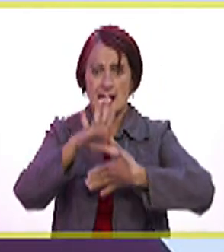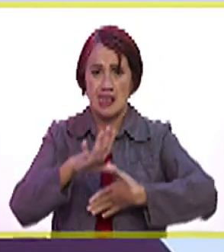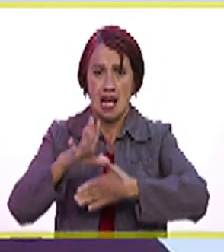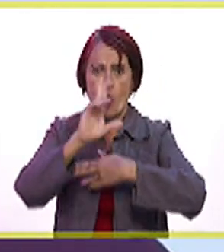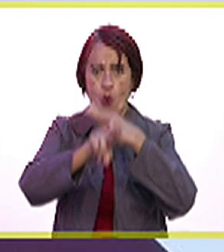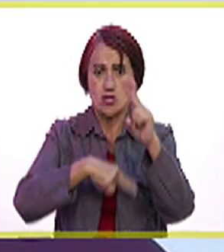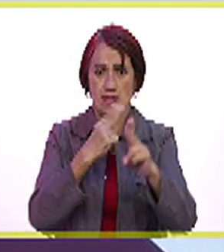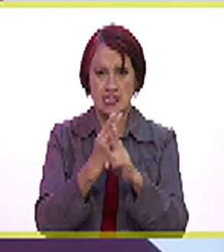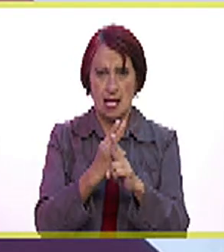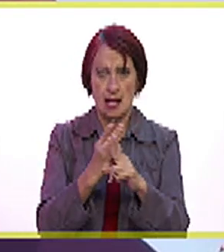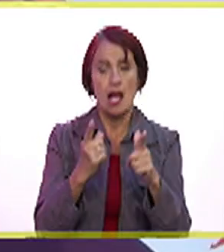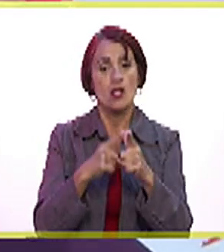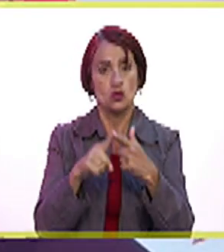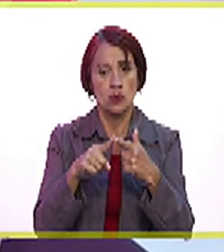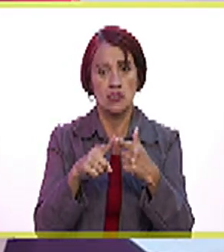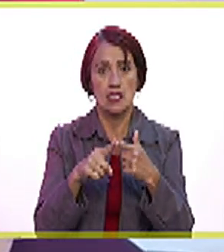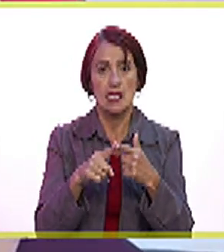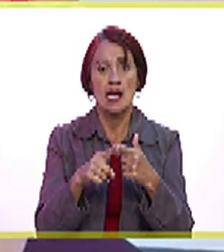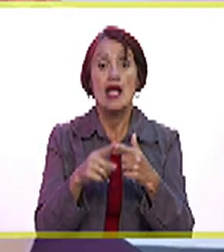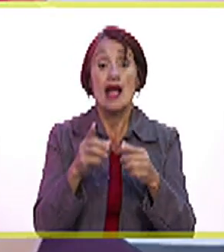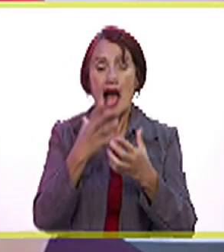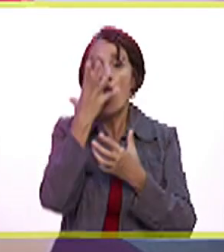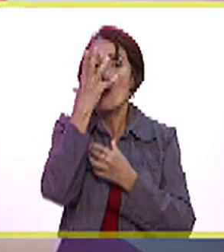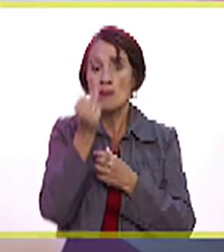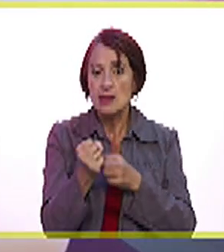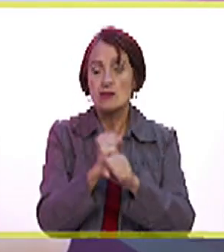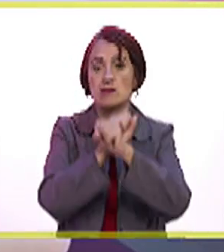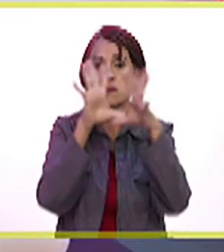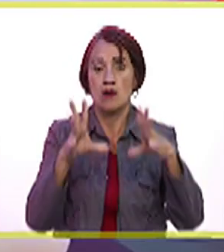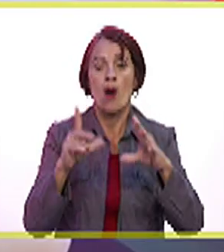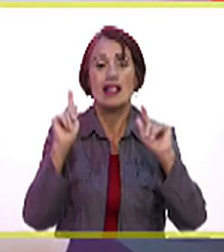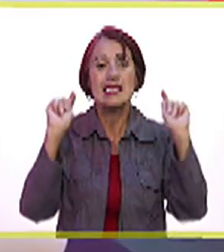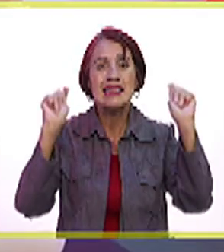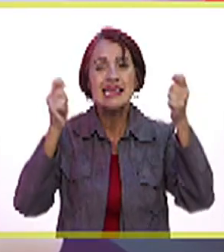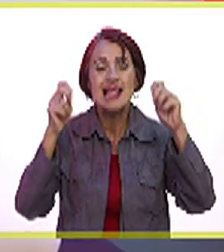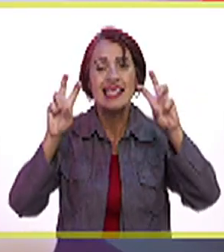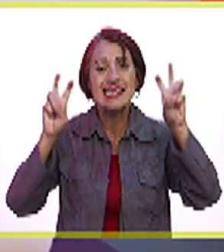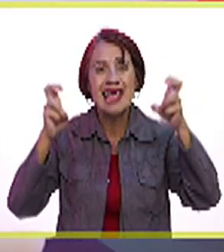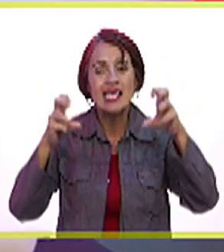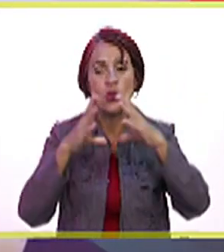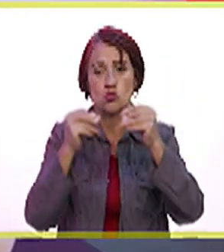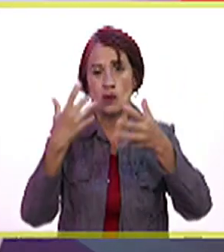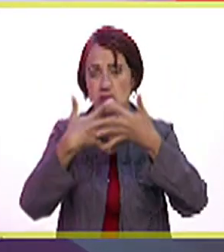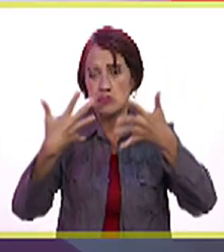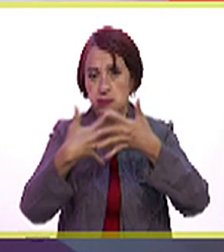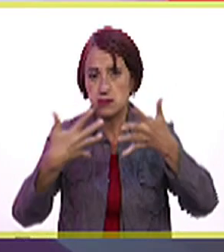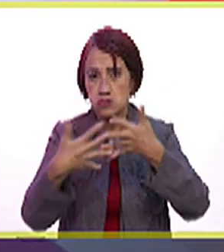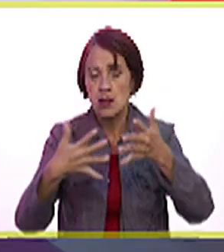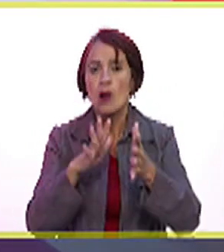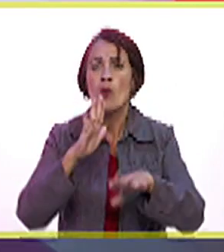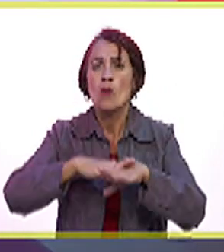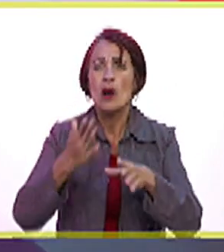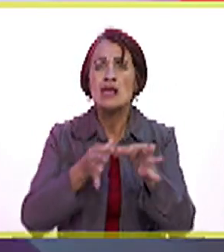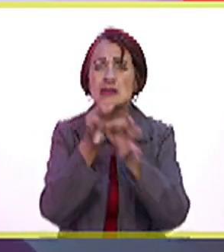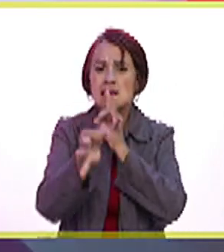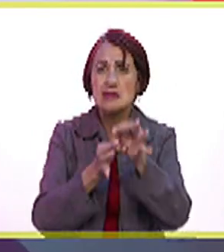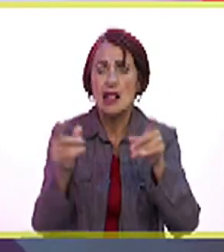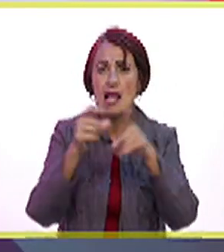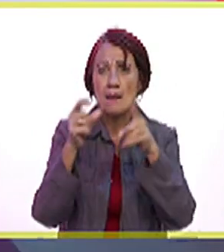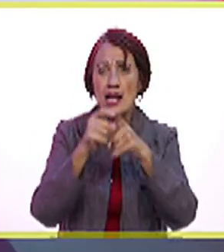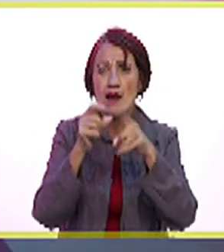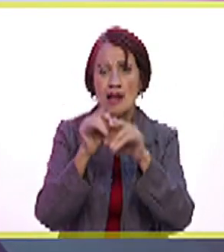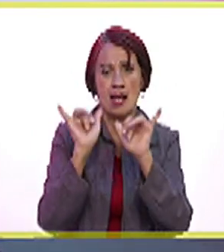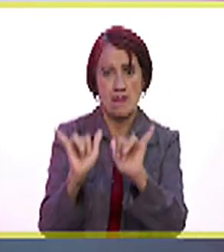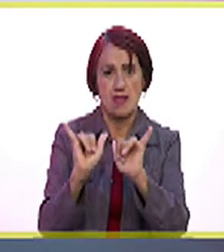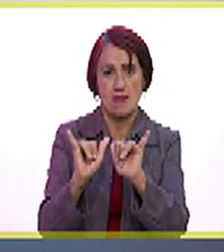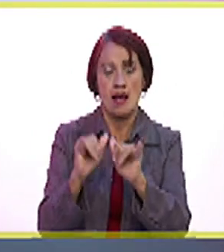universal. Entonces, mayormente hemos comprendido lo que son los textos, qué es un análisis de textos, cuáles son las pausas para realizar las mismas.